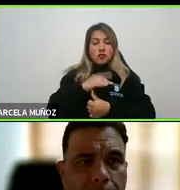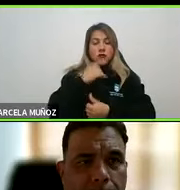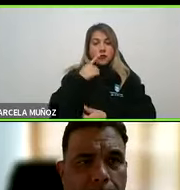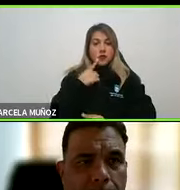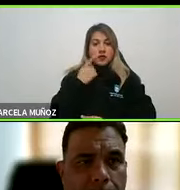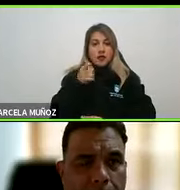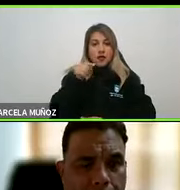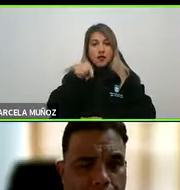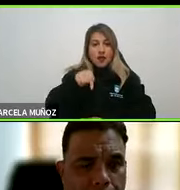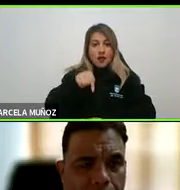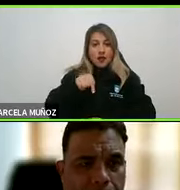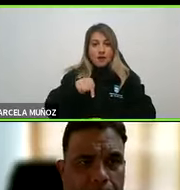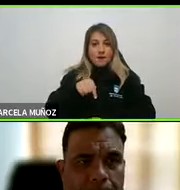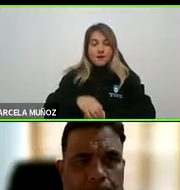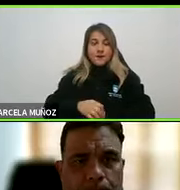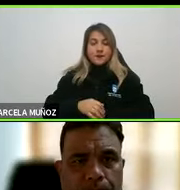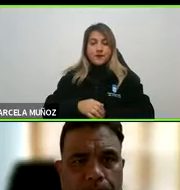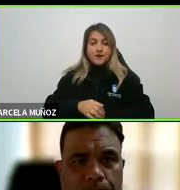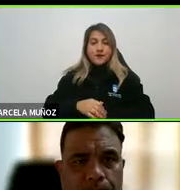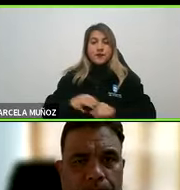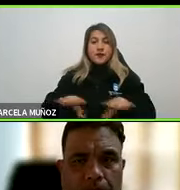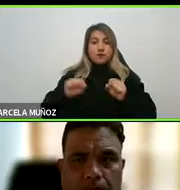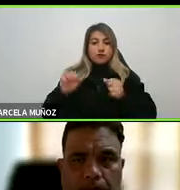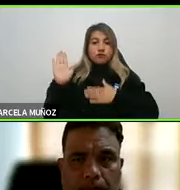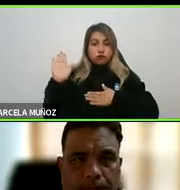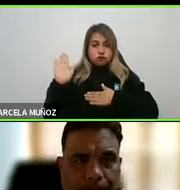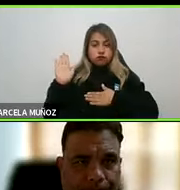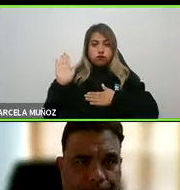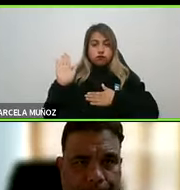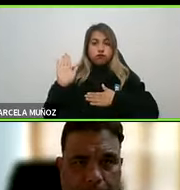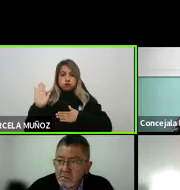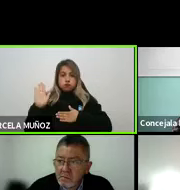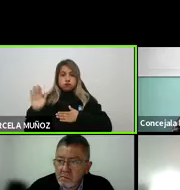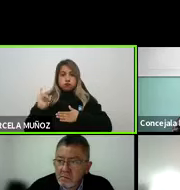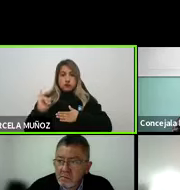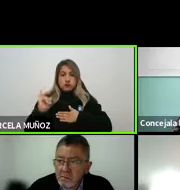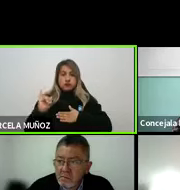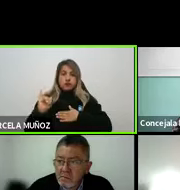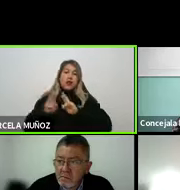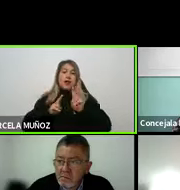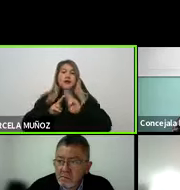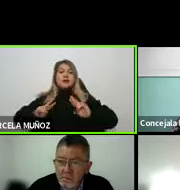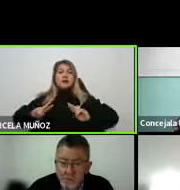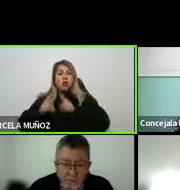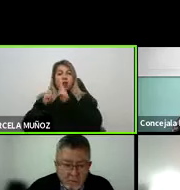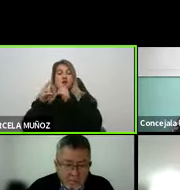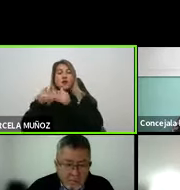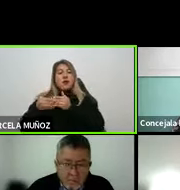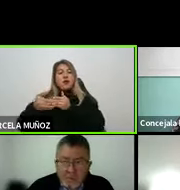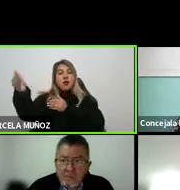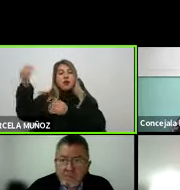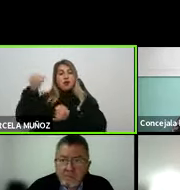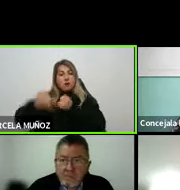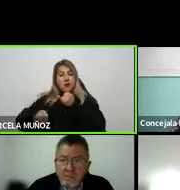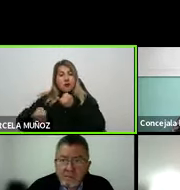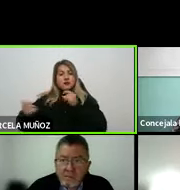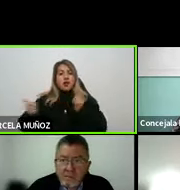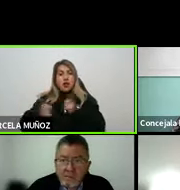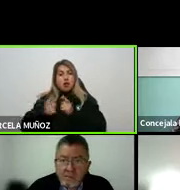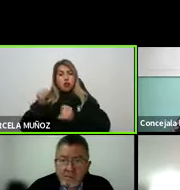Acá se comprometieron a hacer obras a largo plazo, a corto